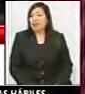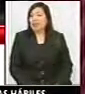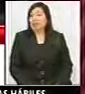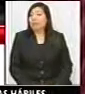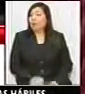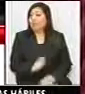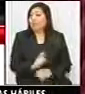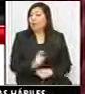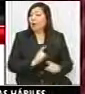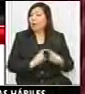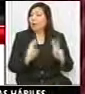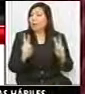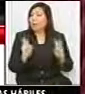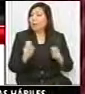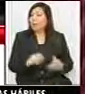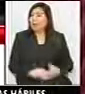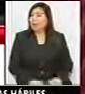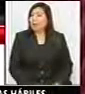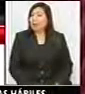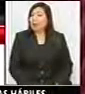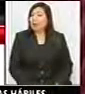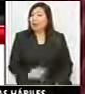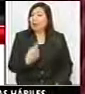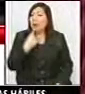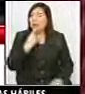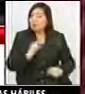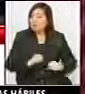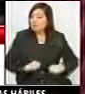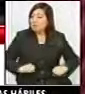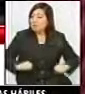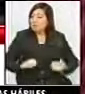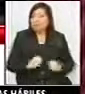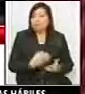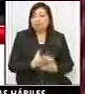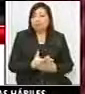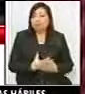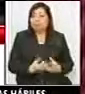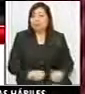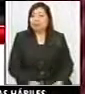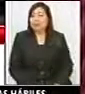capaz para algunos temas determinados, se enseñó panadería, se les culminó